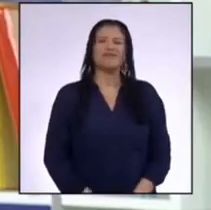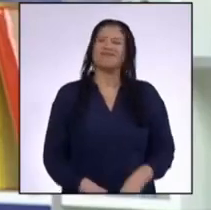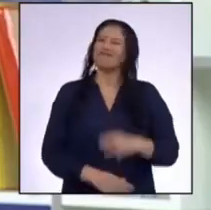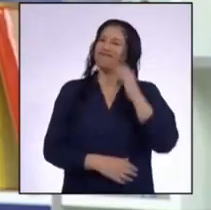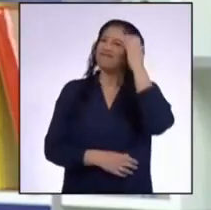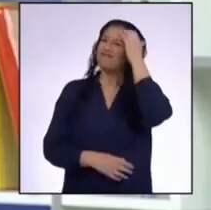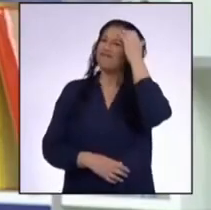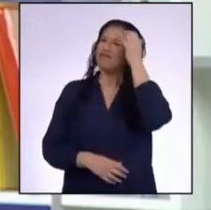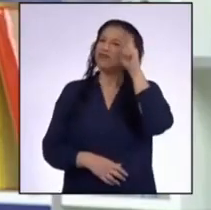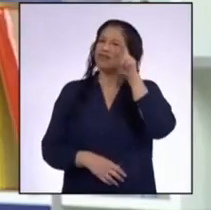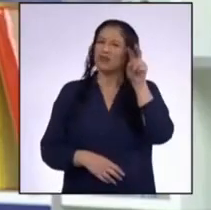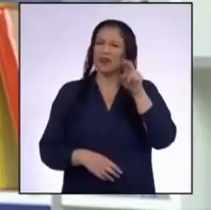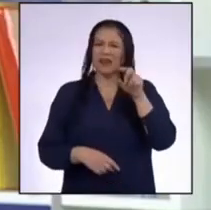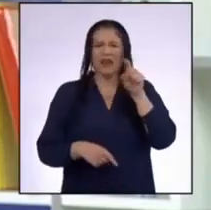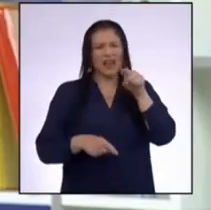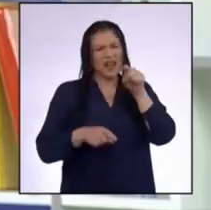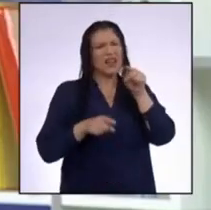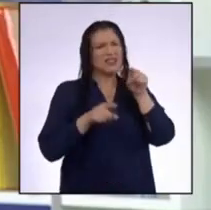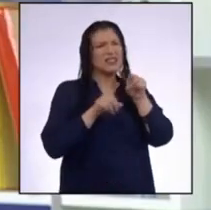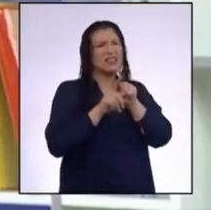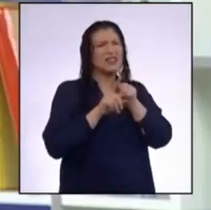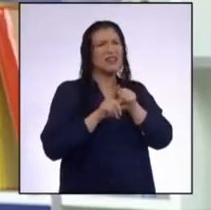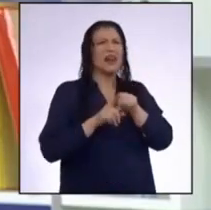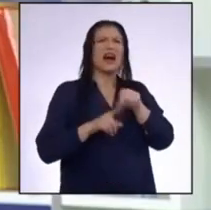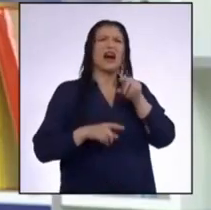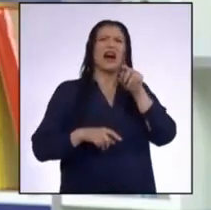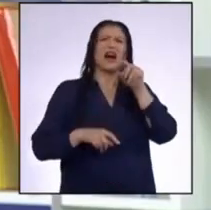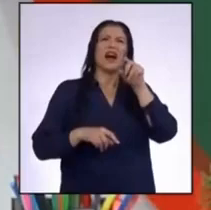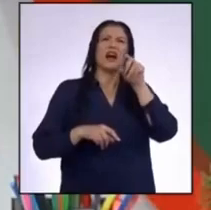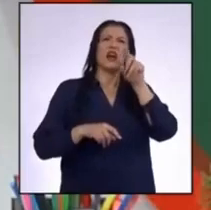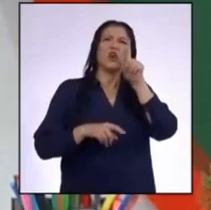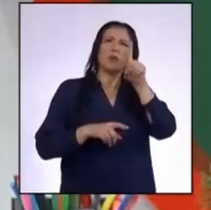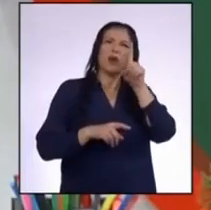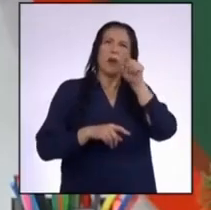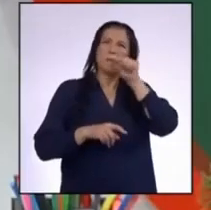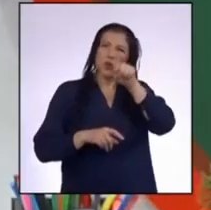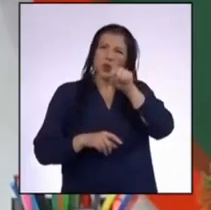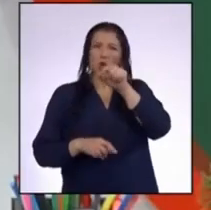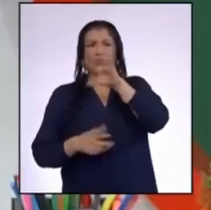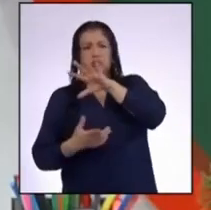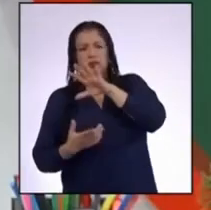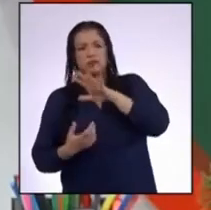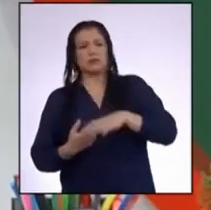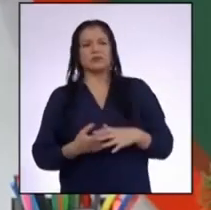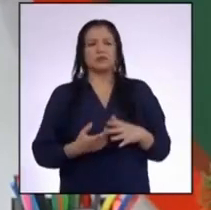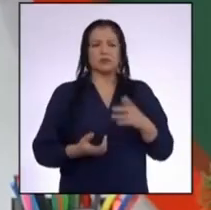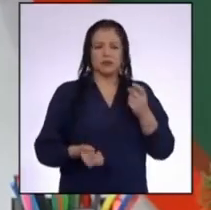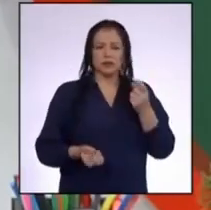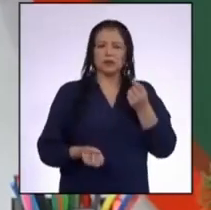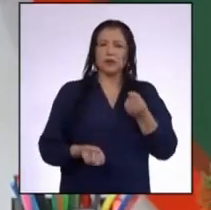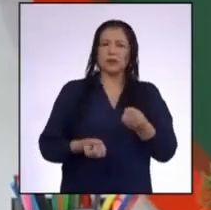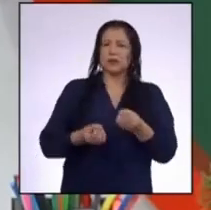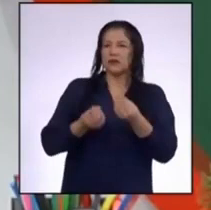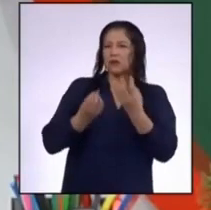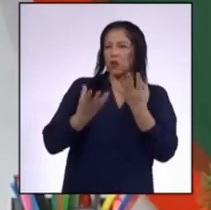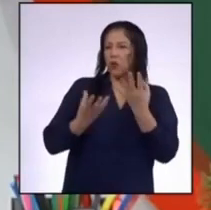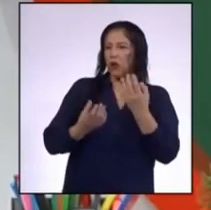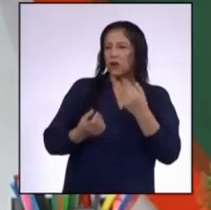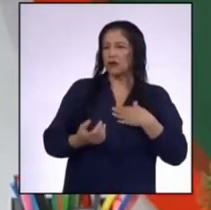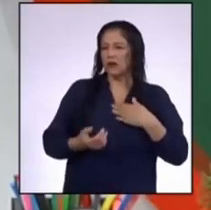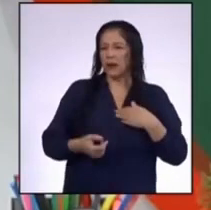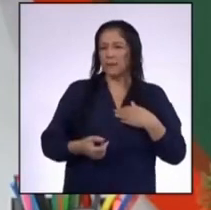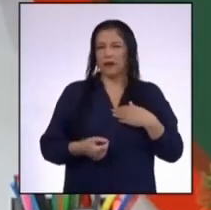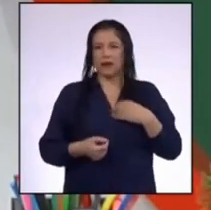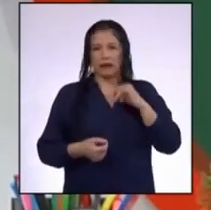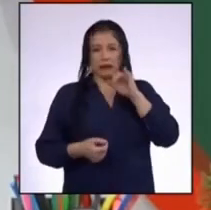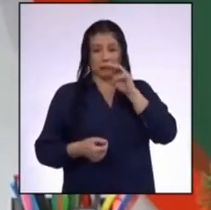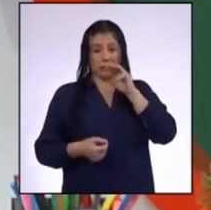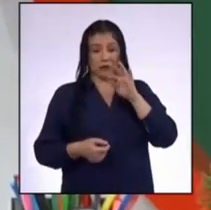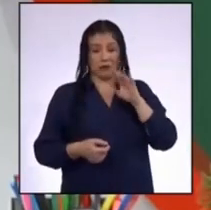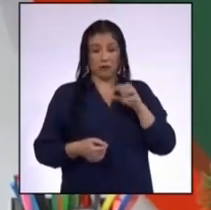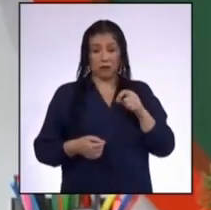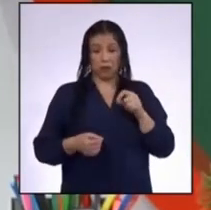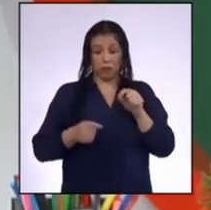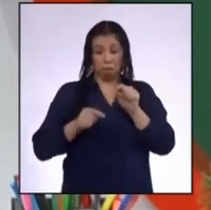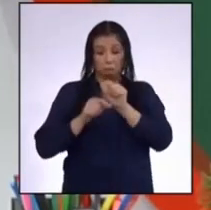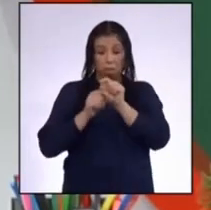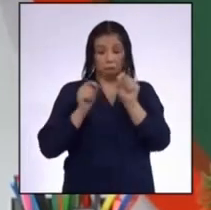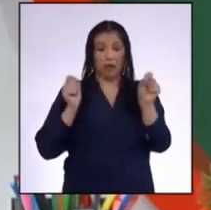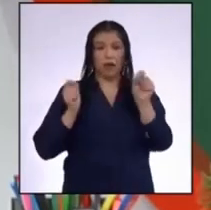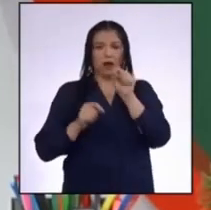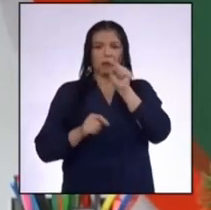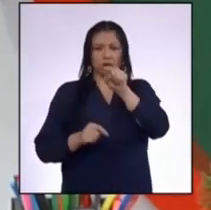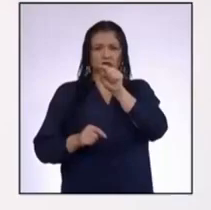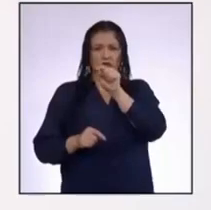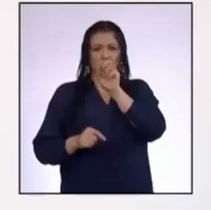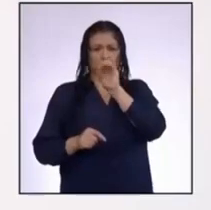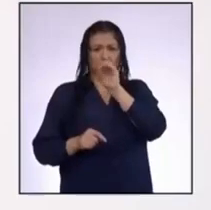Profe, ¿así se leía los decimales? Ya no recuerdo. Profesora, estaba calculando mi IMC, pero me sale un número con 10